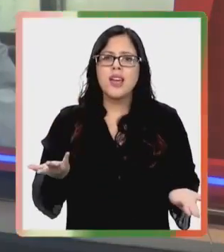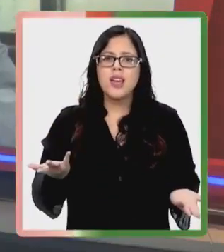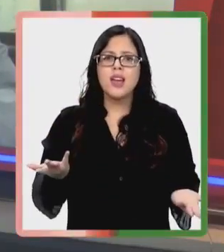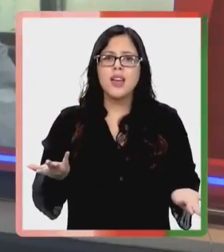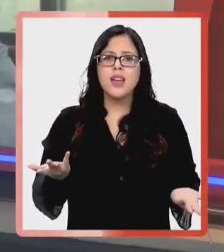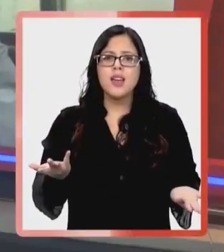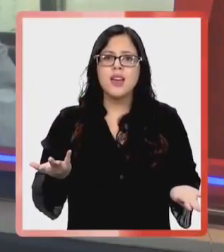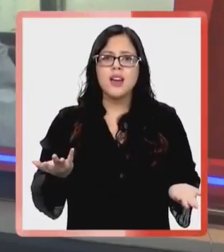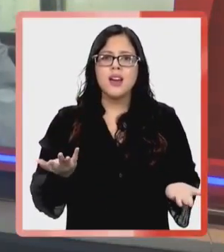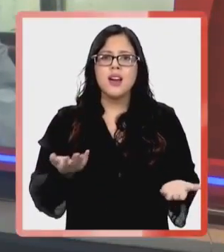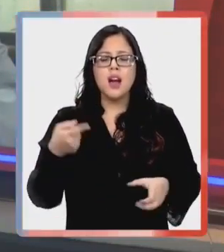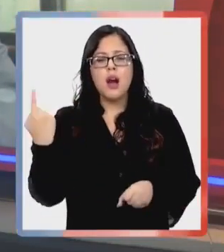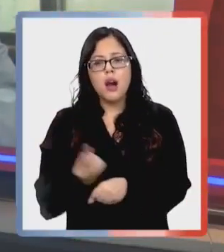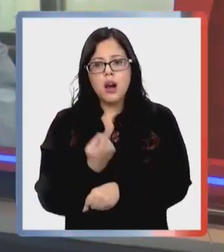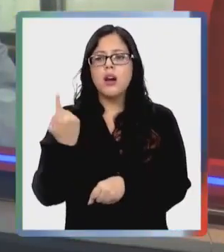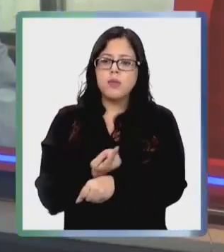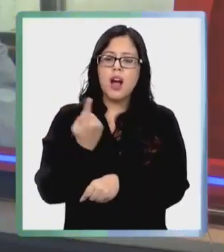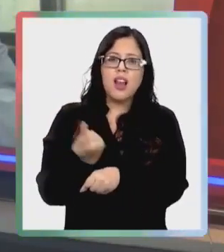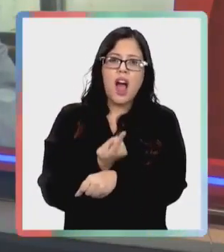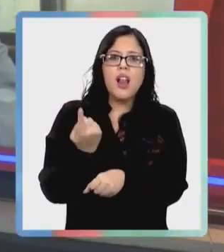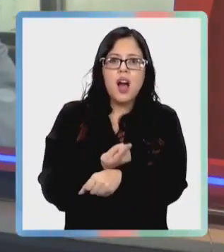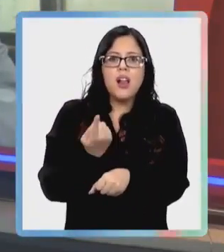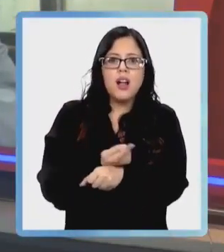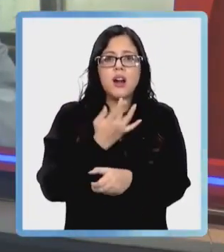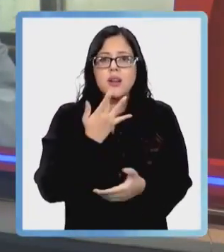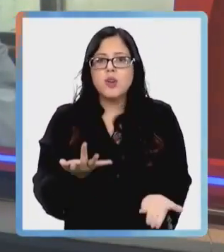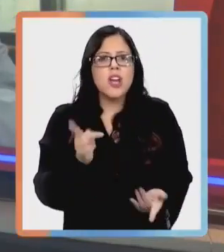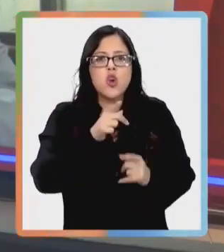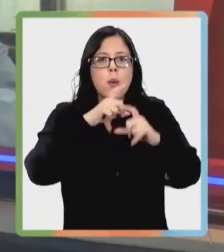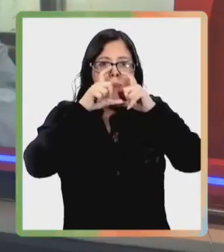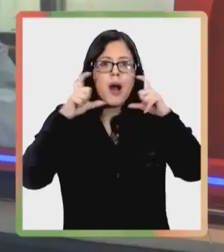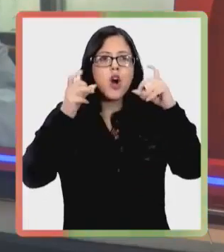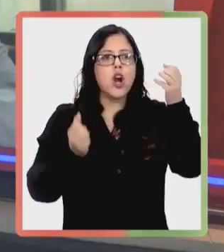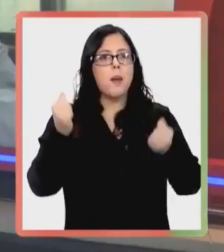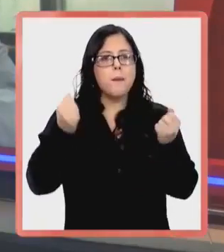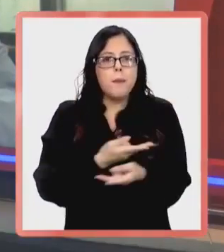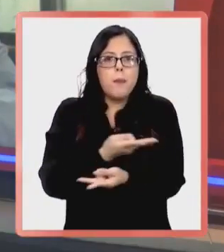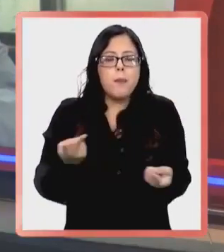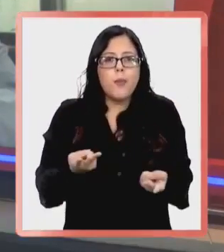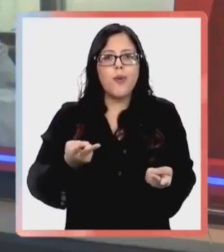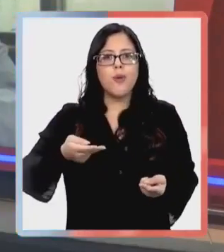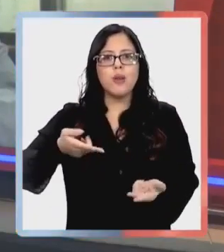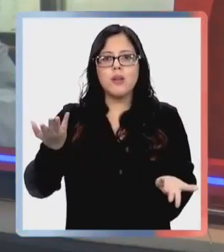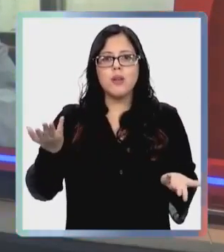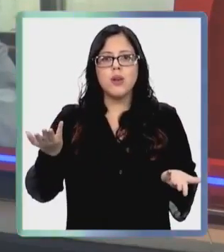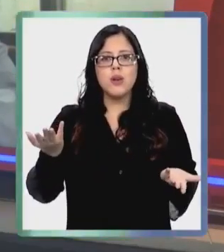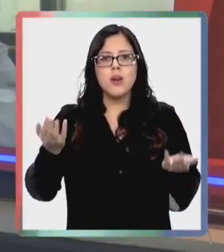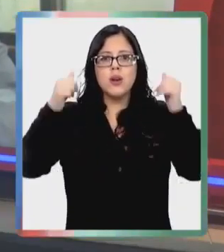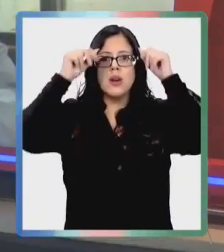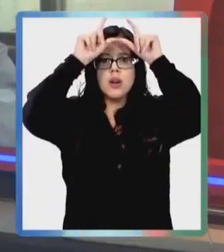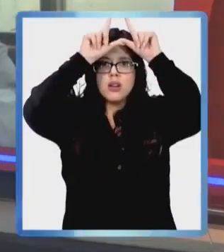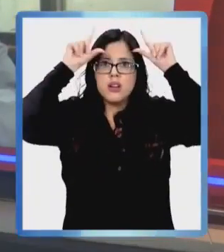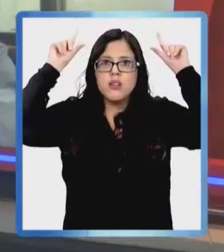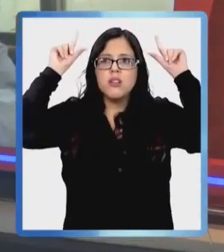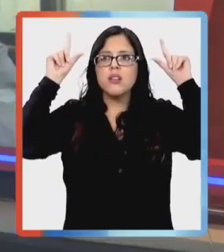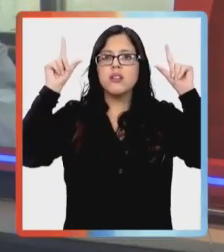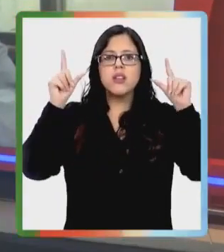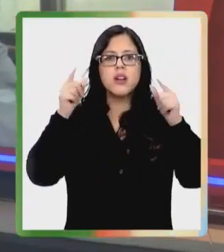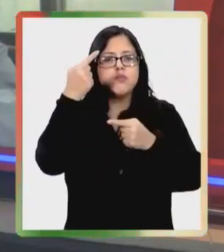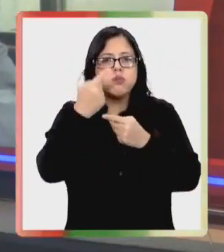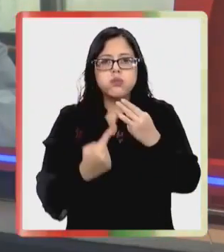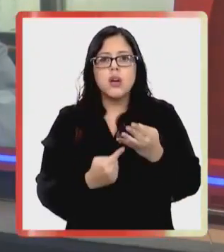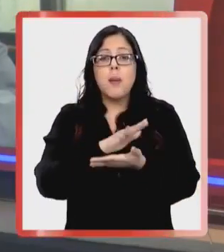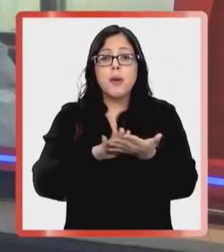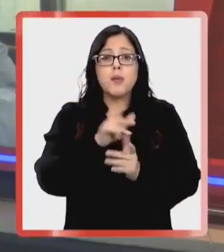arriba? ¿Por qué discutir durante tanto tiempo, por ejemplo, por qué no mascarillas en el transporte público, la locomoción colectiva? A la gente que vive